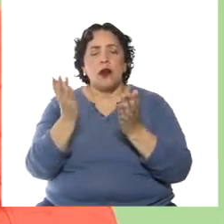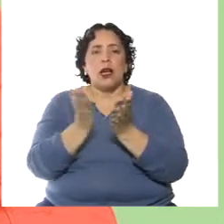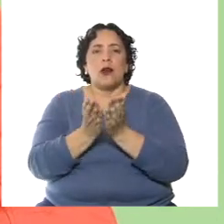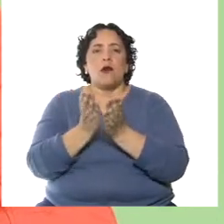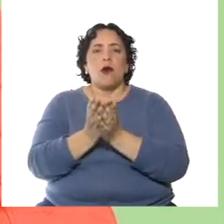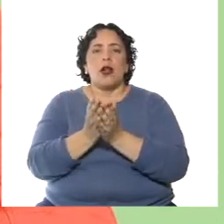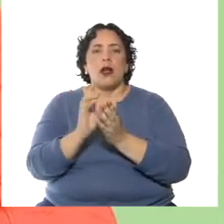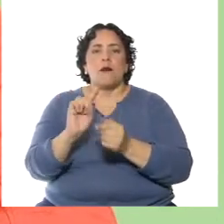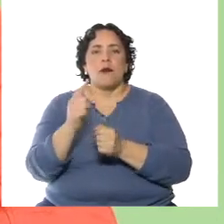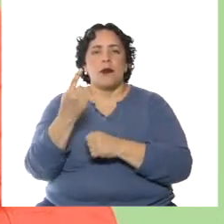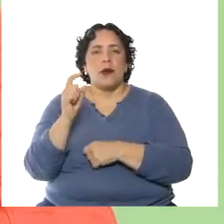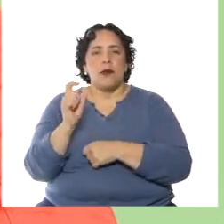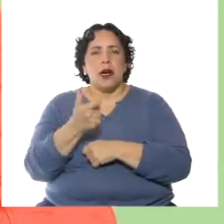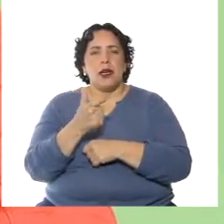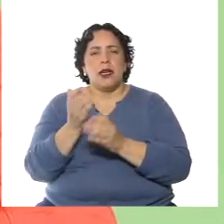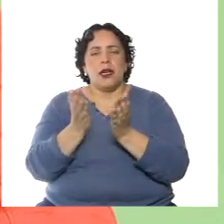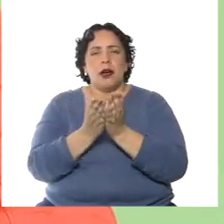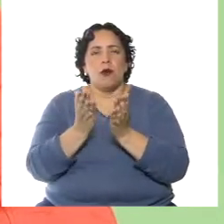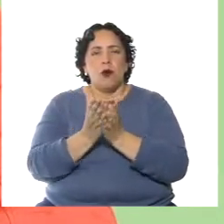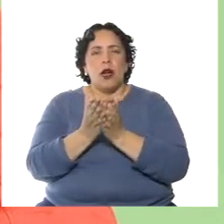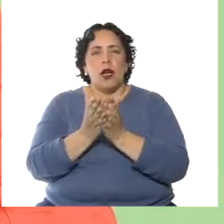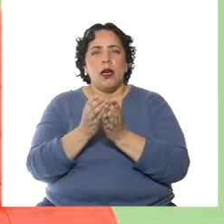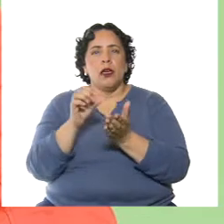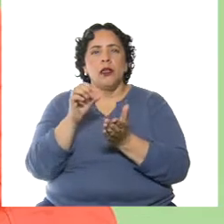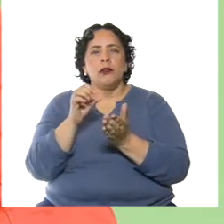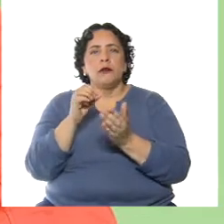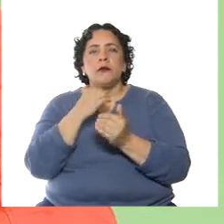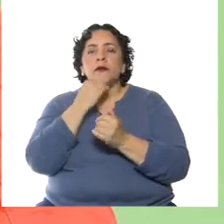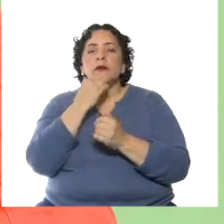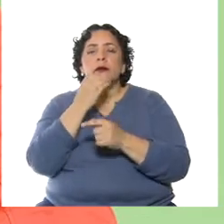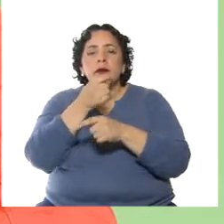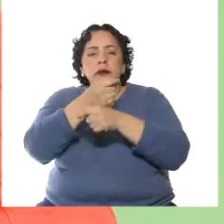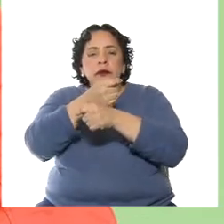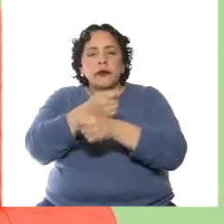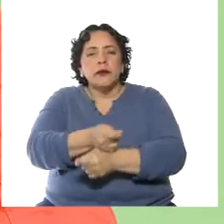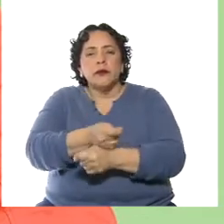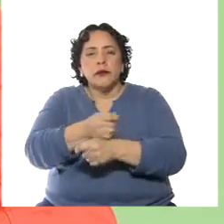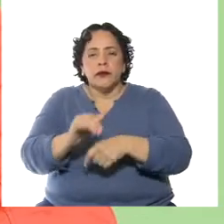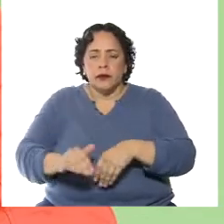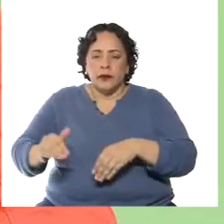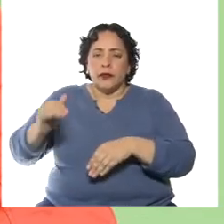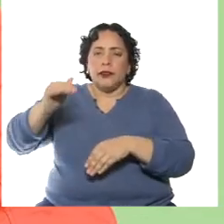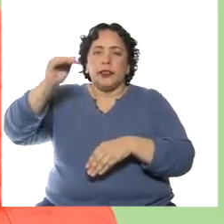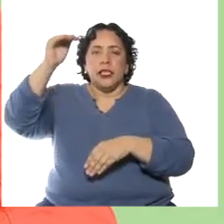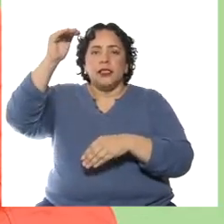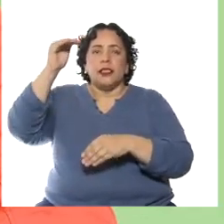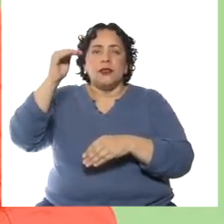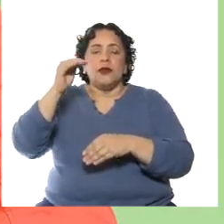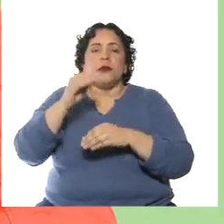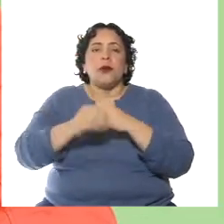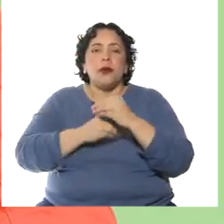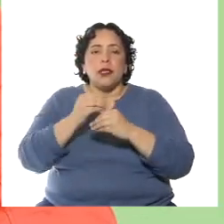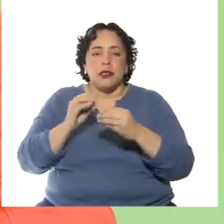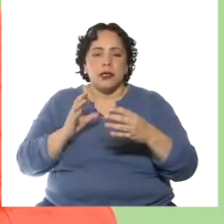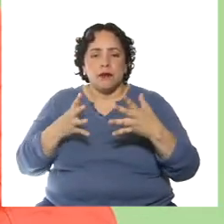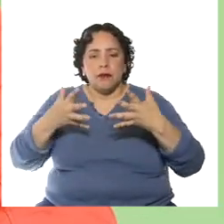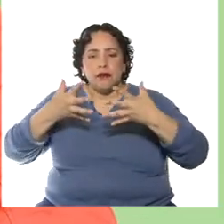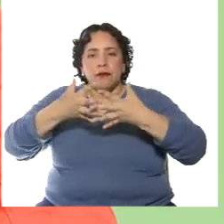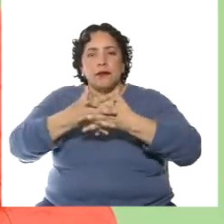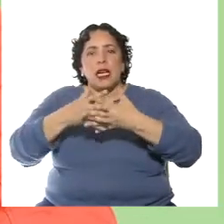escuela primaria, a esa escuela en donde nuestras niñas y niños van a seguir creciendo y van a tener una